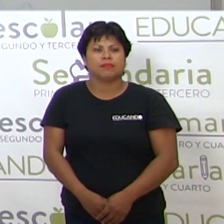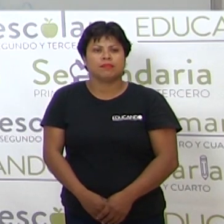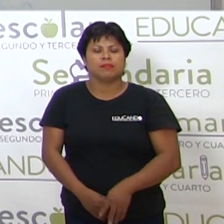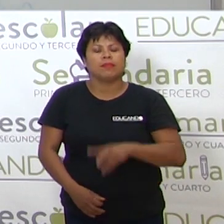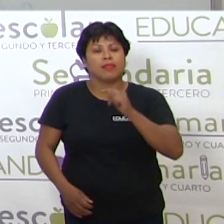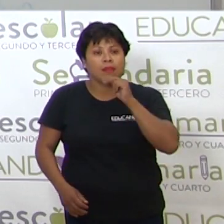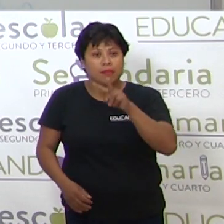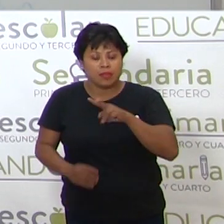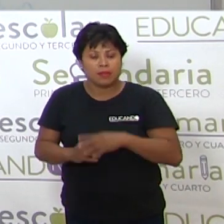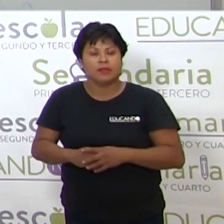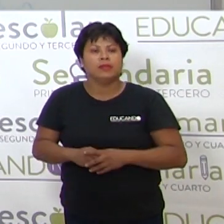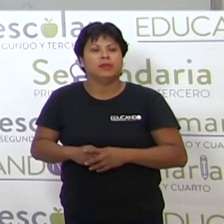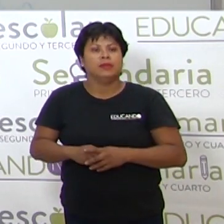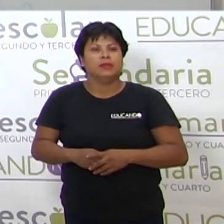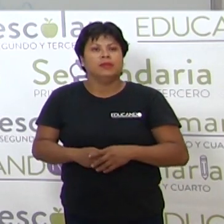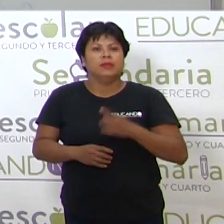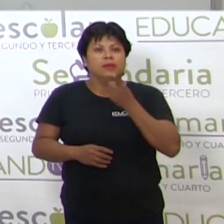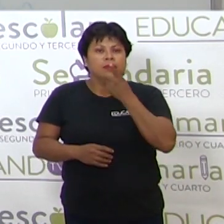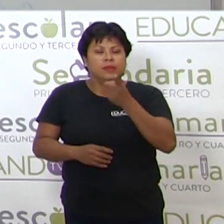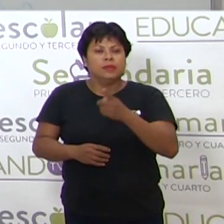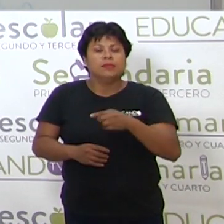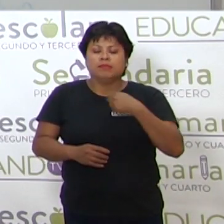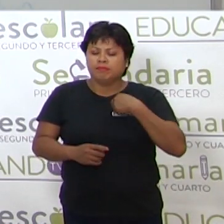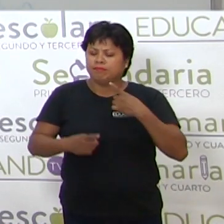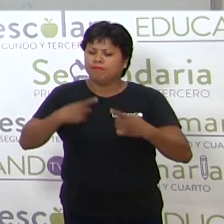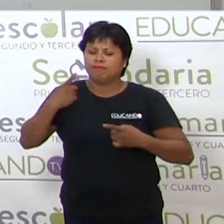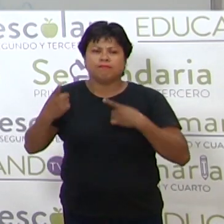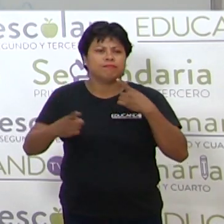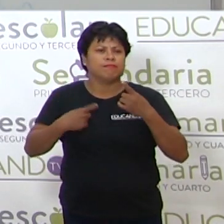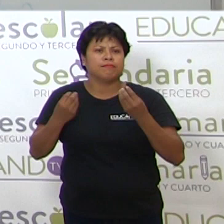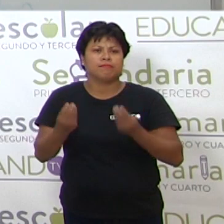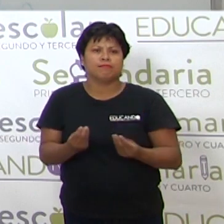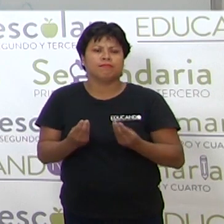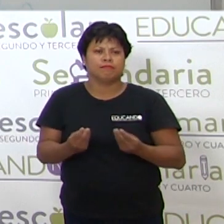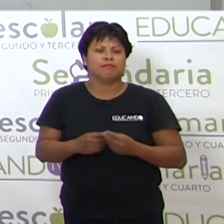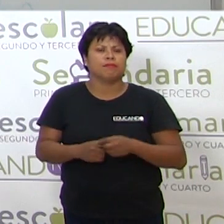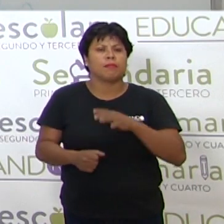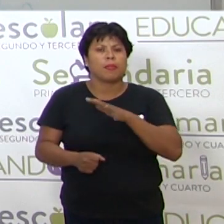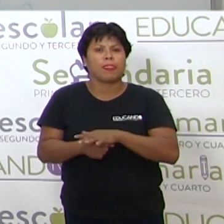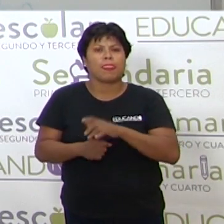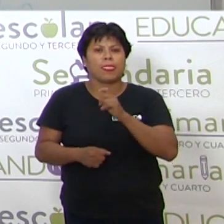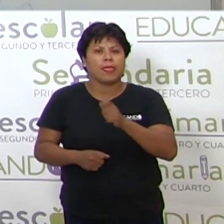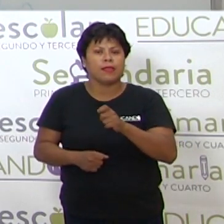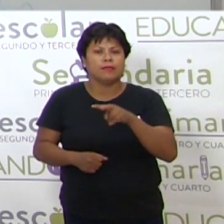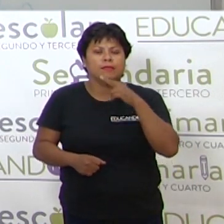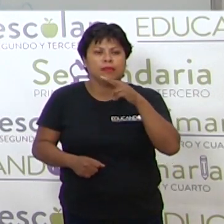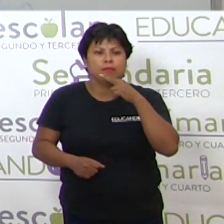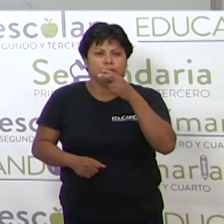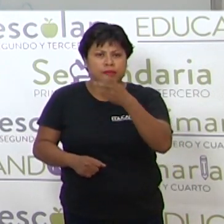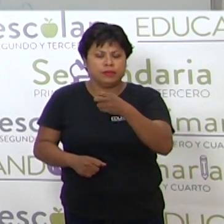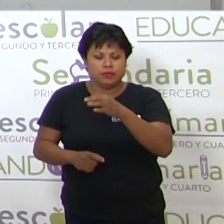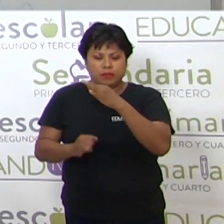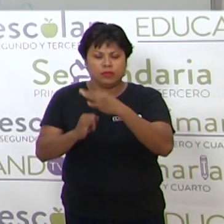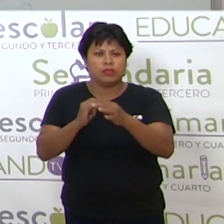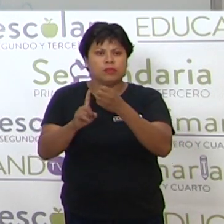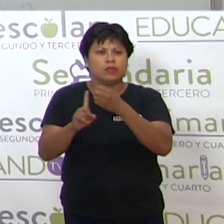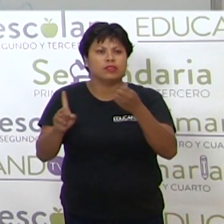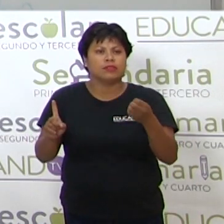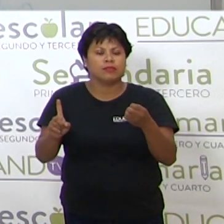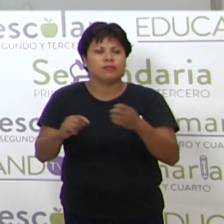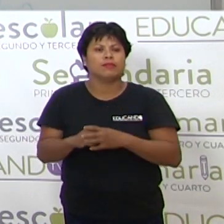también dice me divertí mucho cual es el verbo aquí en esta última oración